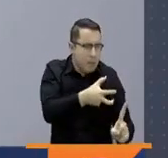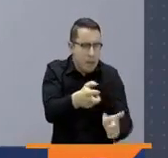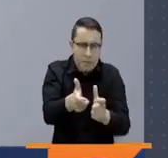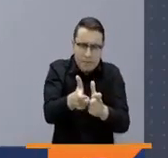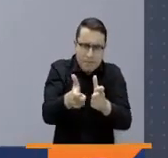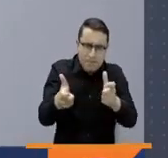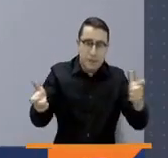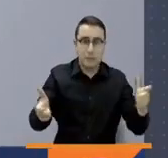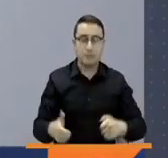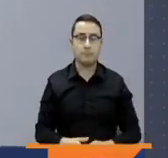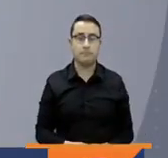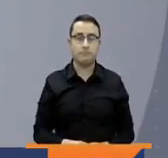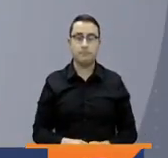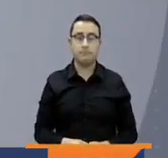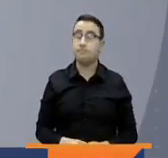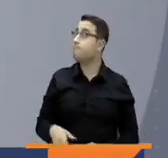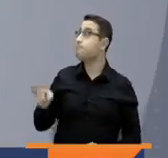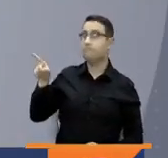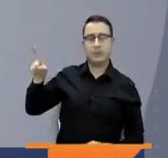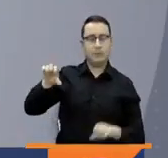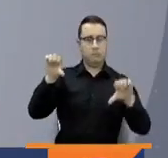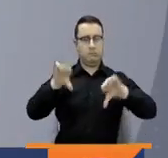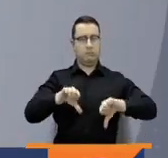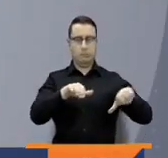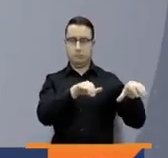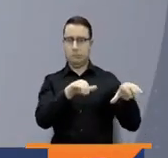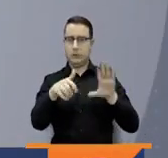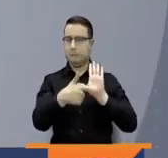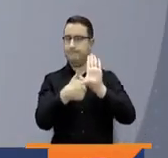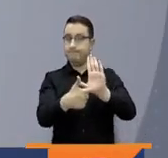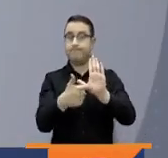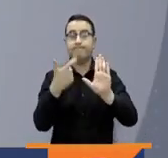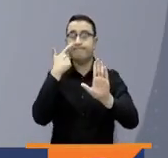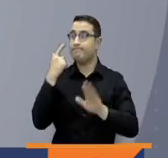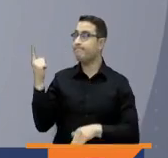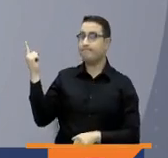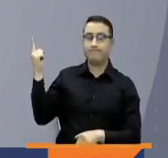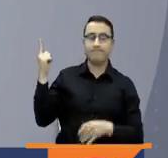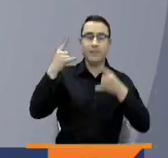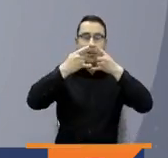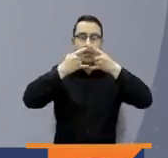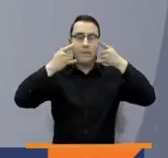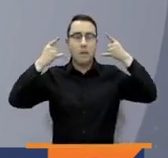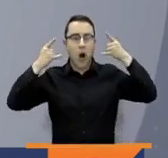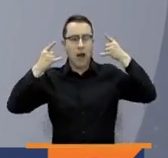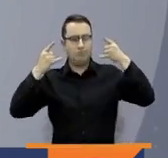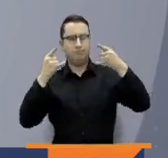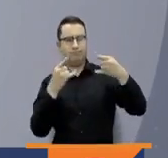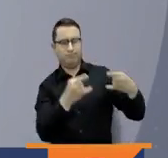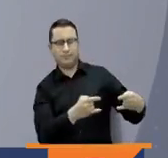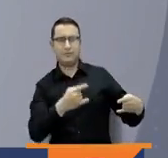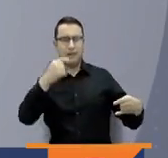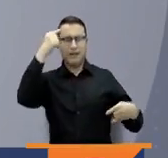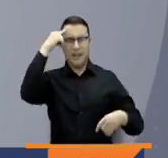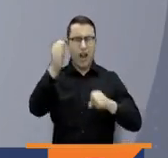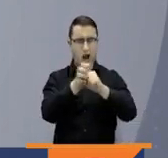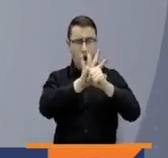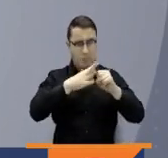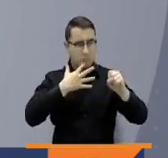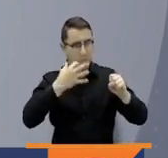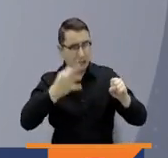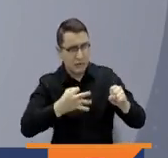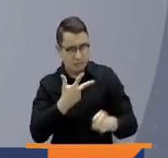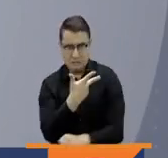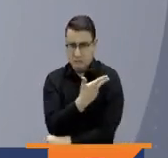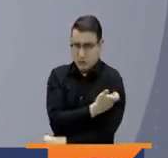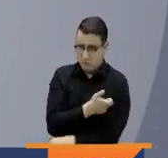Mal ejemplo, este agente de Cali se hizo viral por no usar tapabocas y asegurar que no cree en el COVID-19 ni la